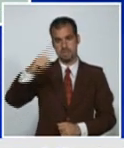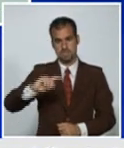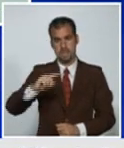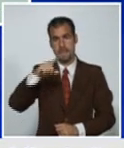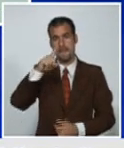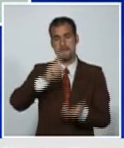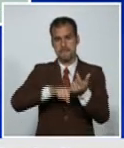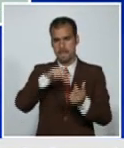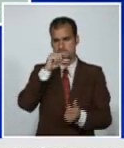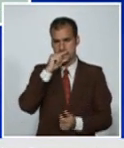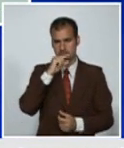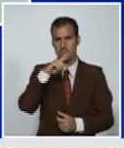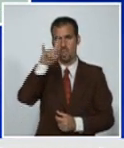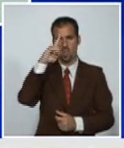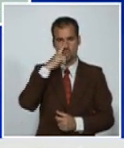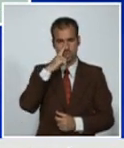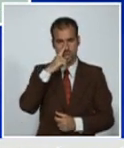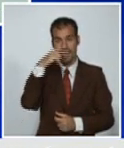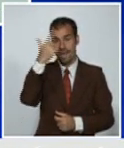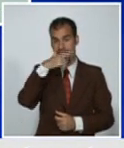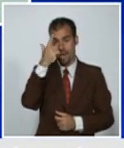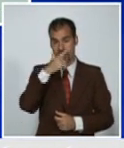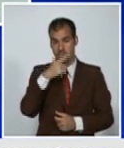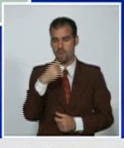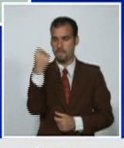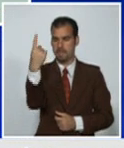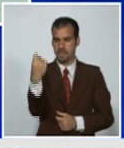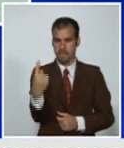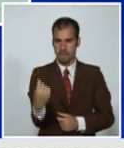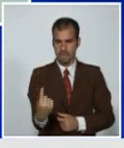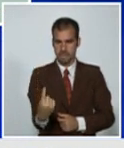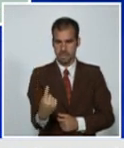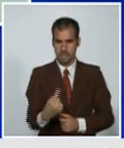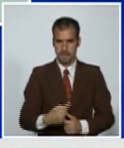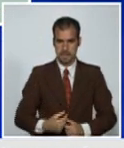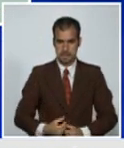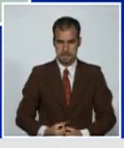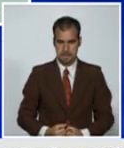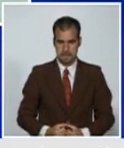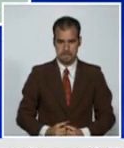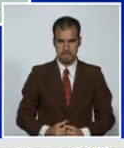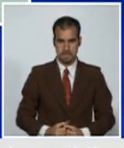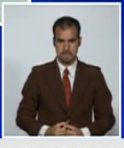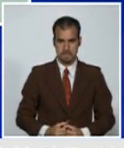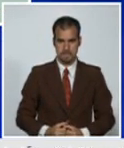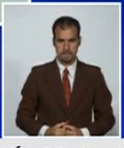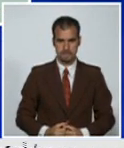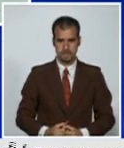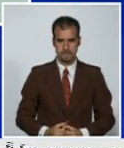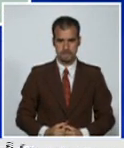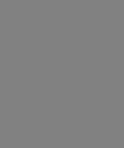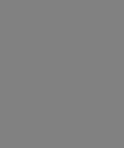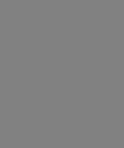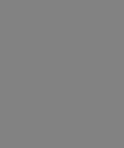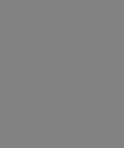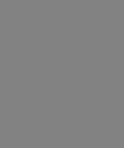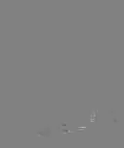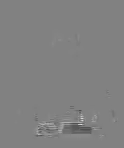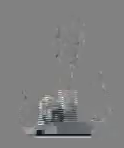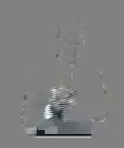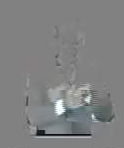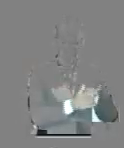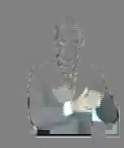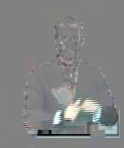Unión de Reyes y Los Arauz, un caso autóctono en cada uno. 31 casos